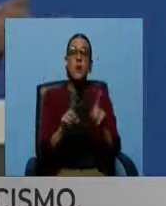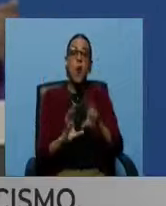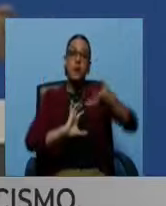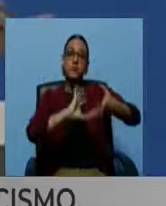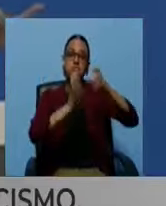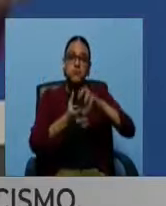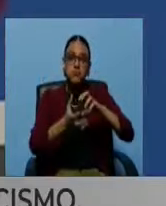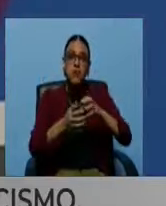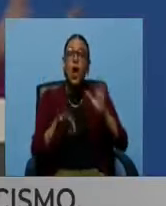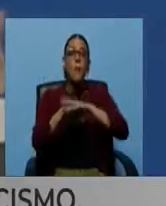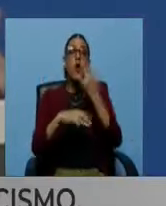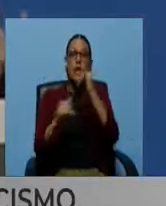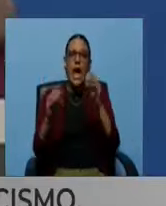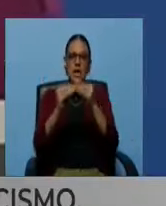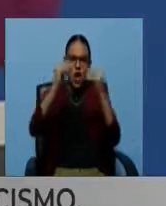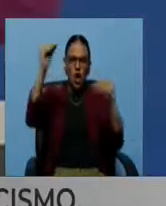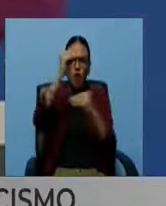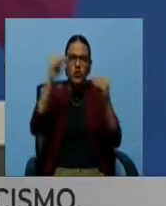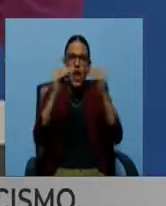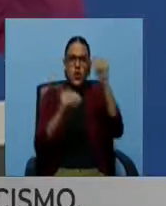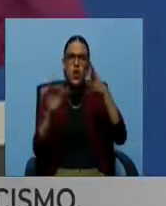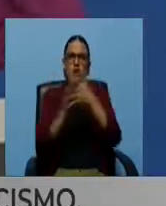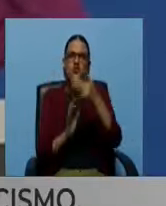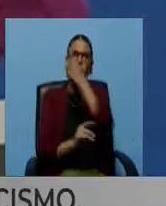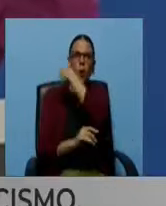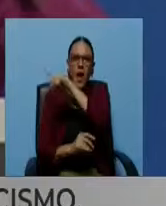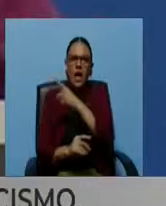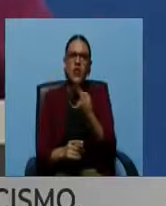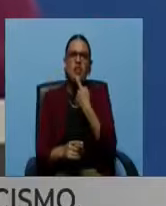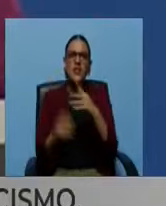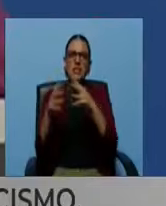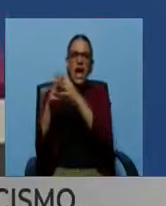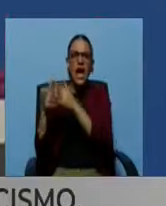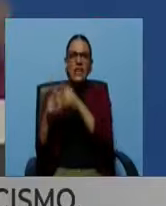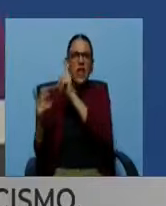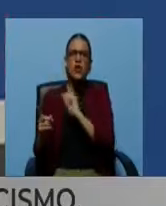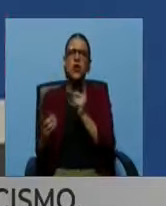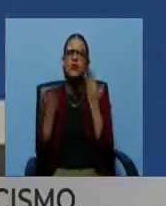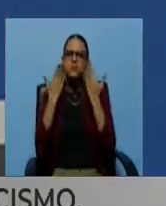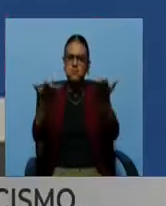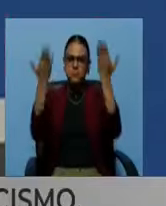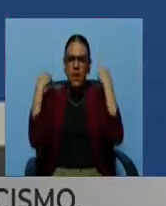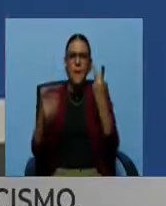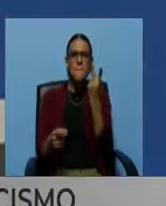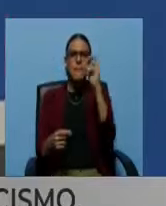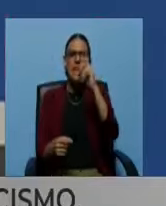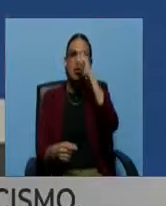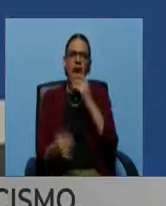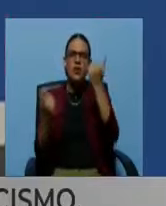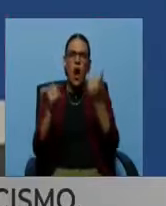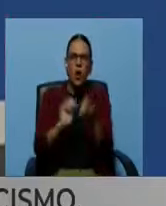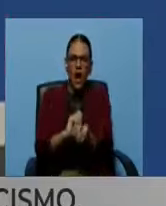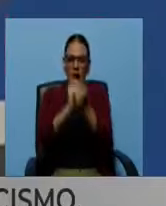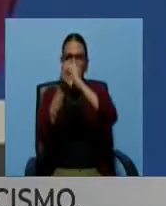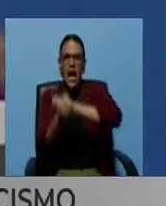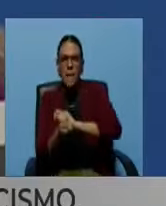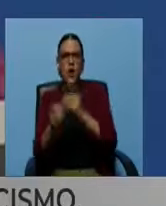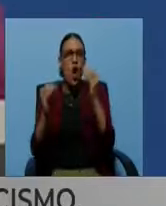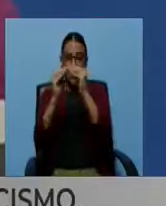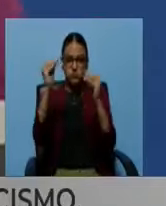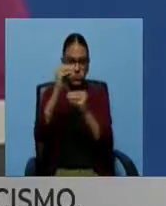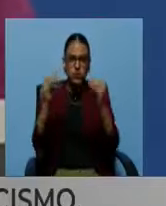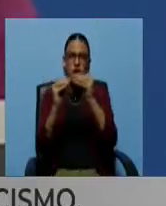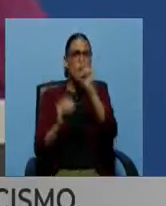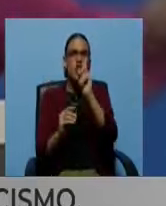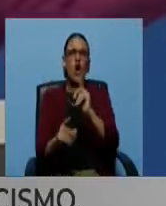contradicciones interimperiales entre bloques imperiales dejaron de serlo hace más de 20 años y se convirtieron ya no en contradicción, sino